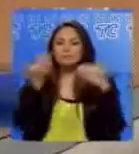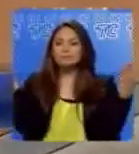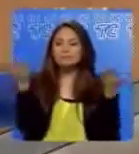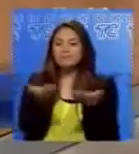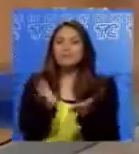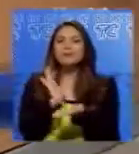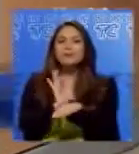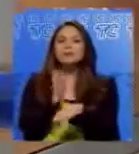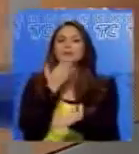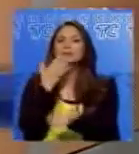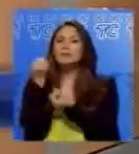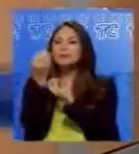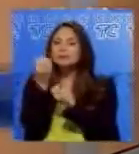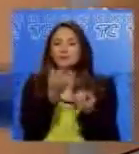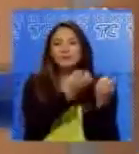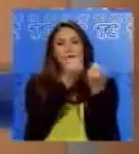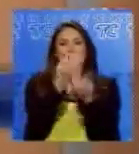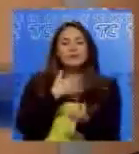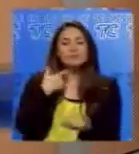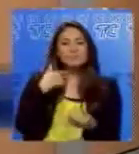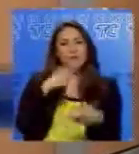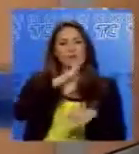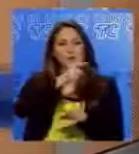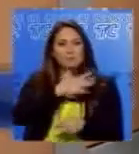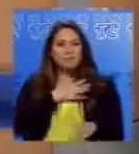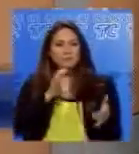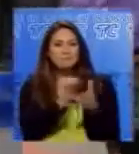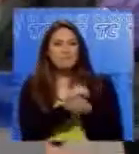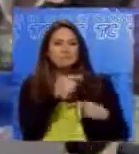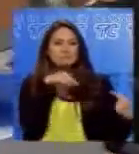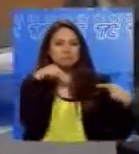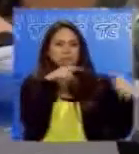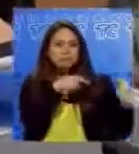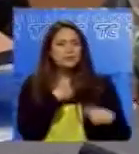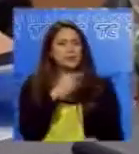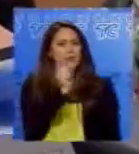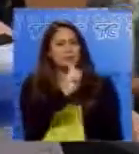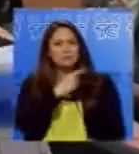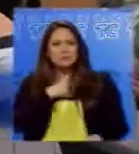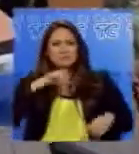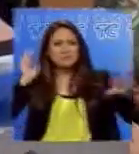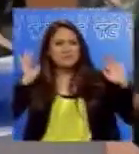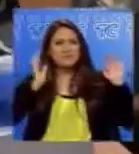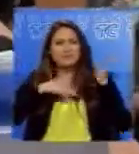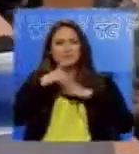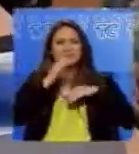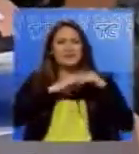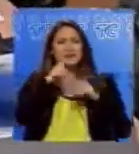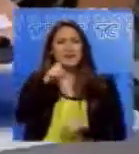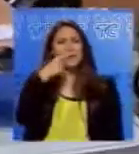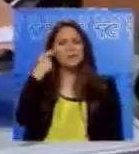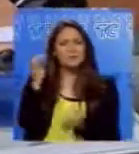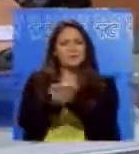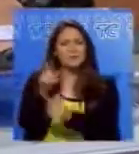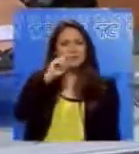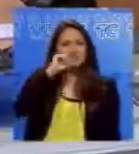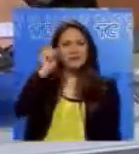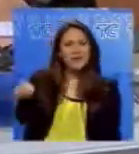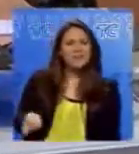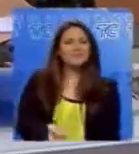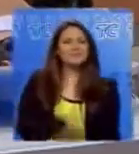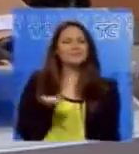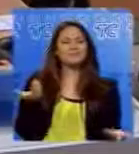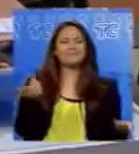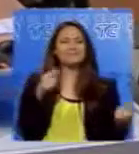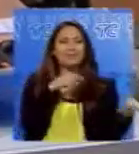su testimonio. ¿Te quieren llevar a mi marido? No, que yo no me quiero llevar nada, que no sé qué, que tu marido es feo. No, que sí.